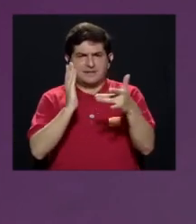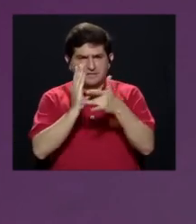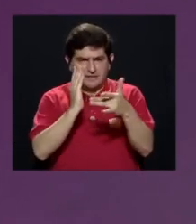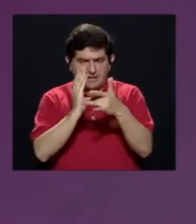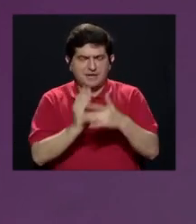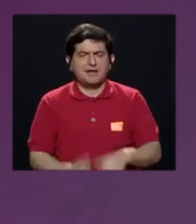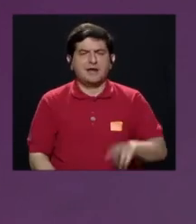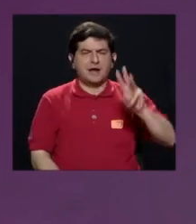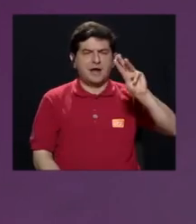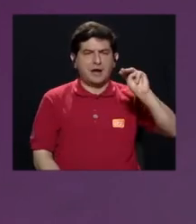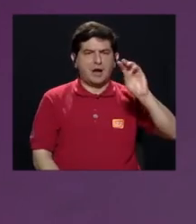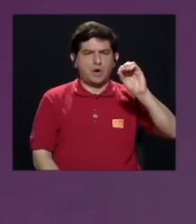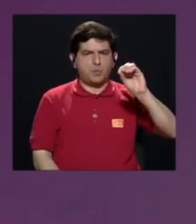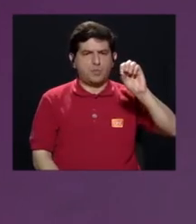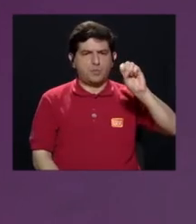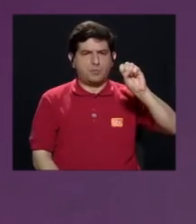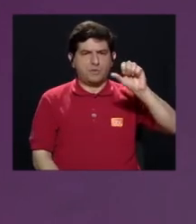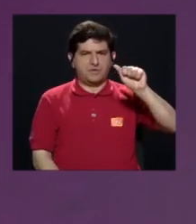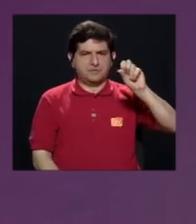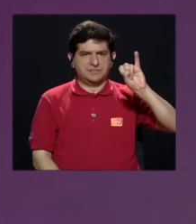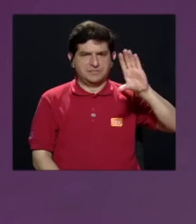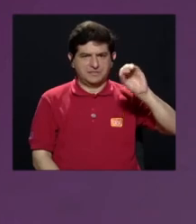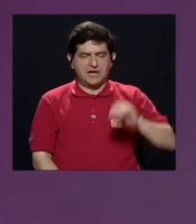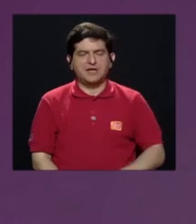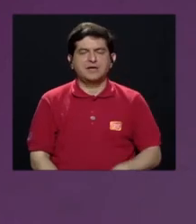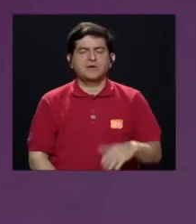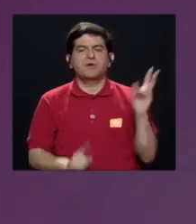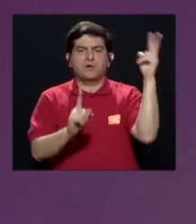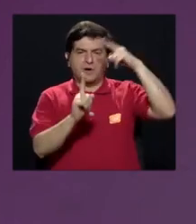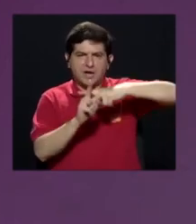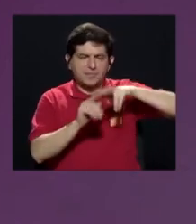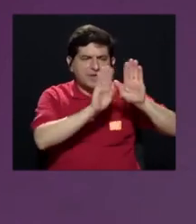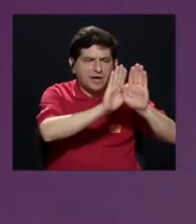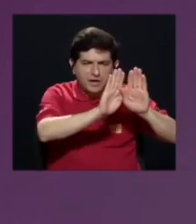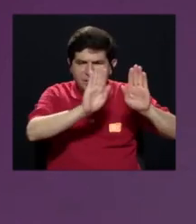muralismo, donde aprendimos lo que es también